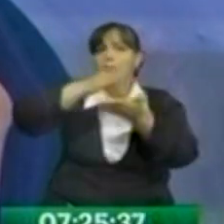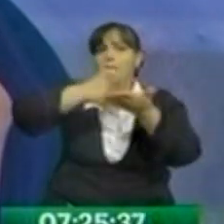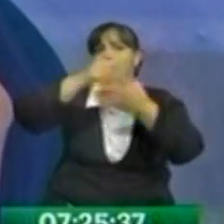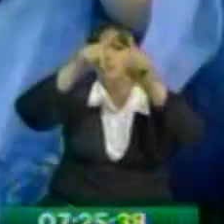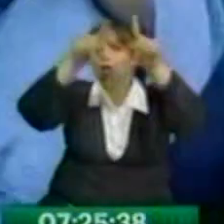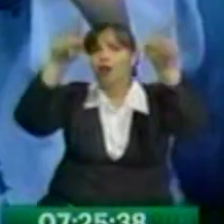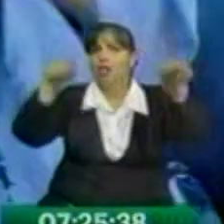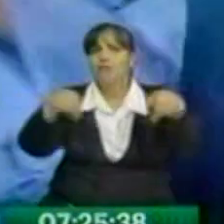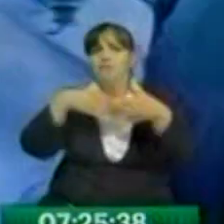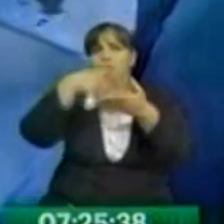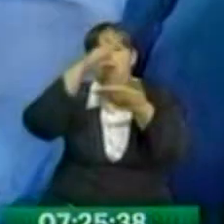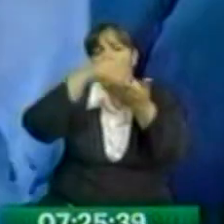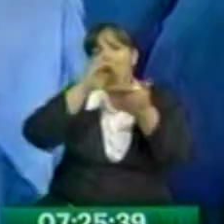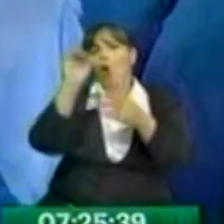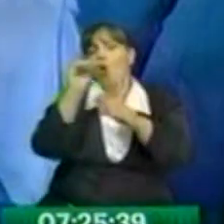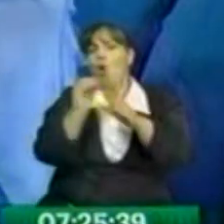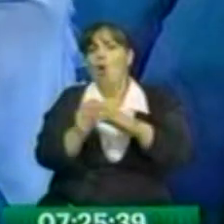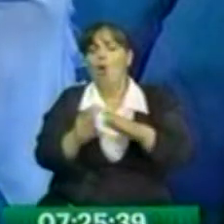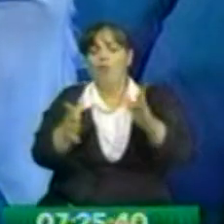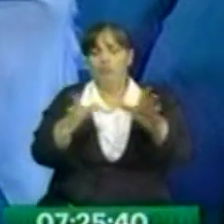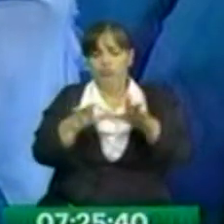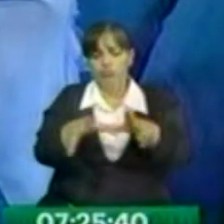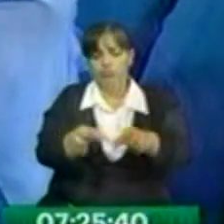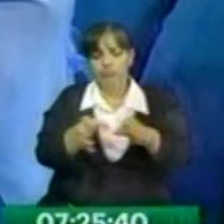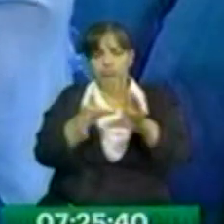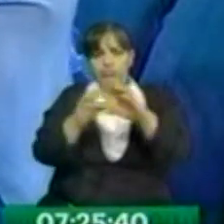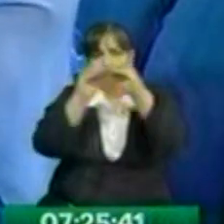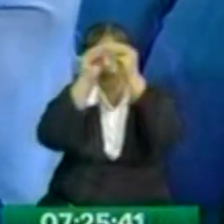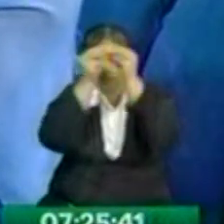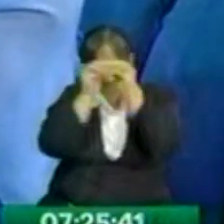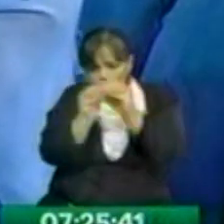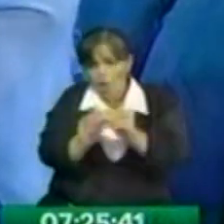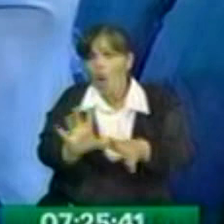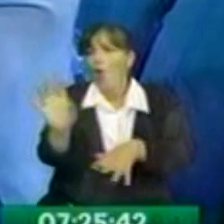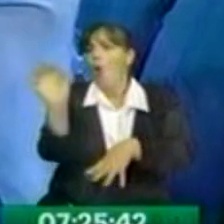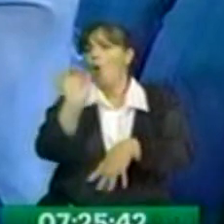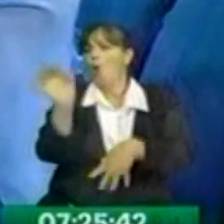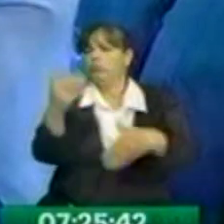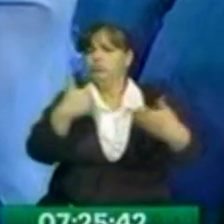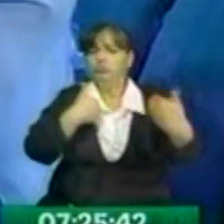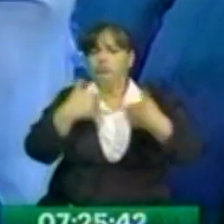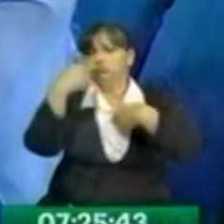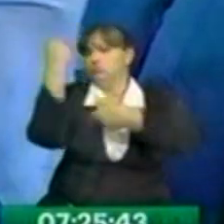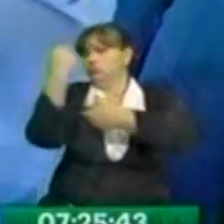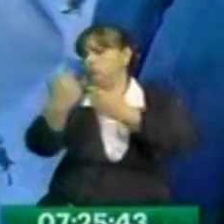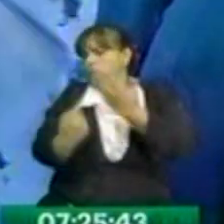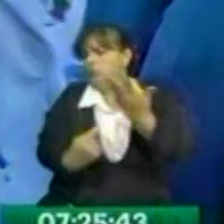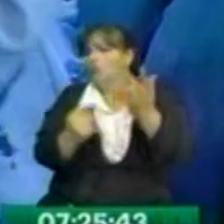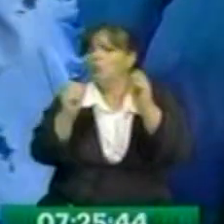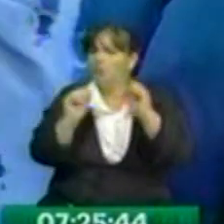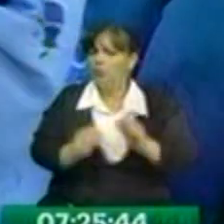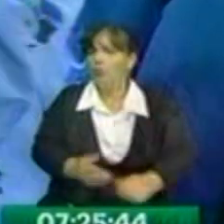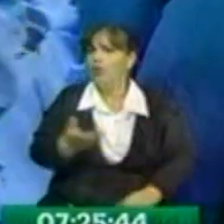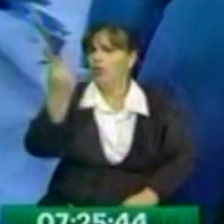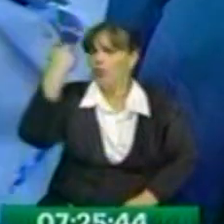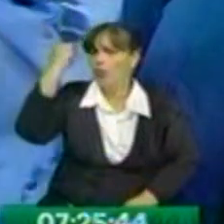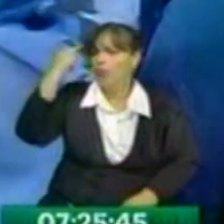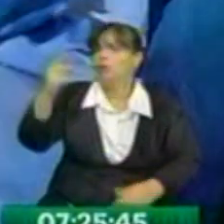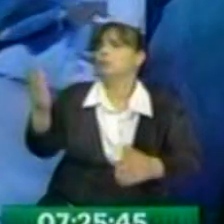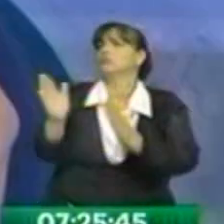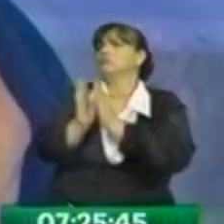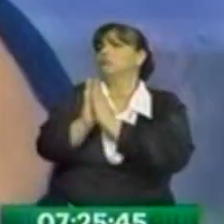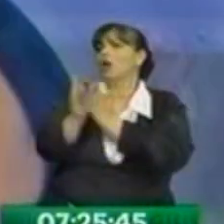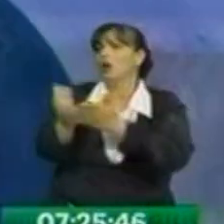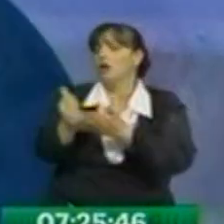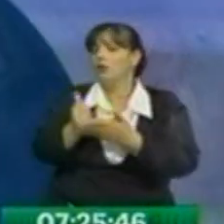que son anuncios que yo creo que son muy válidos y aquí usted tiene la apertura y una tribuna para siempre difundirlos. Gracias. E informarlos.